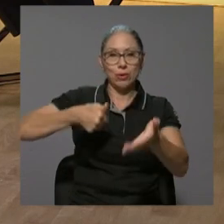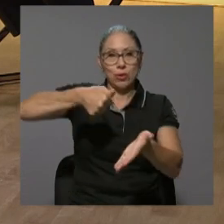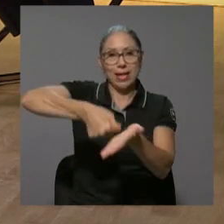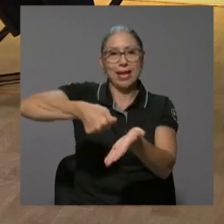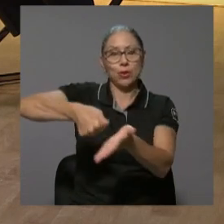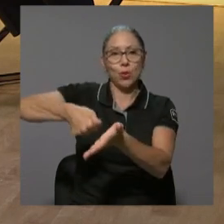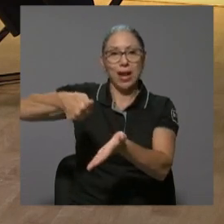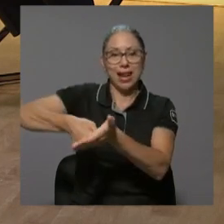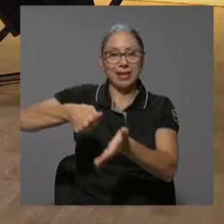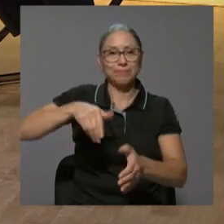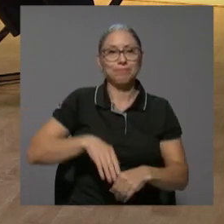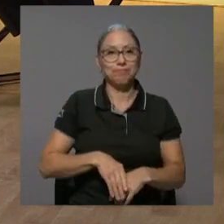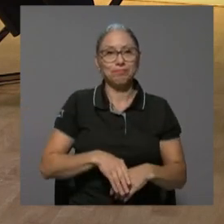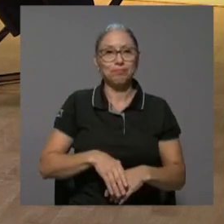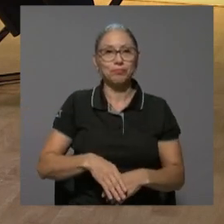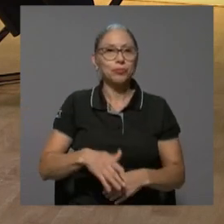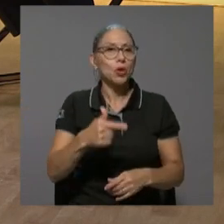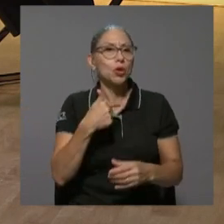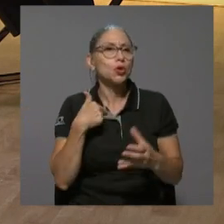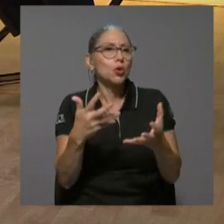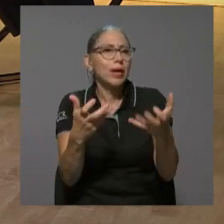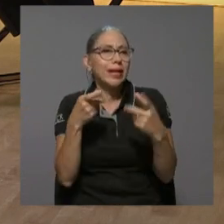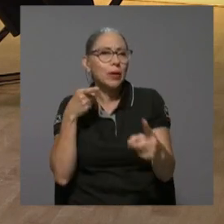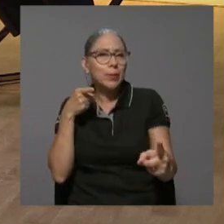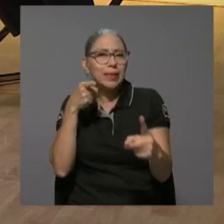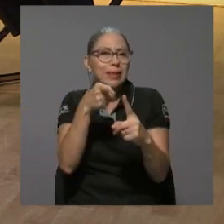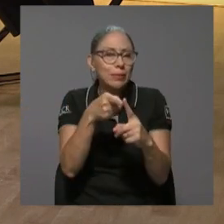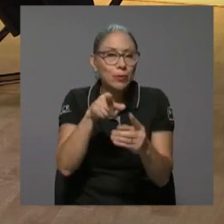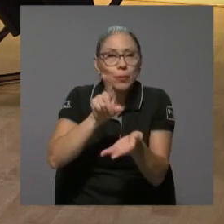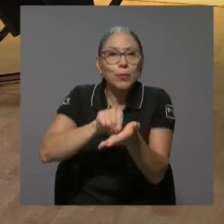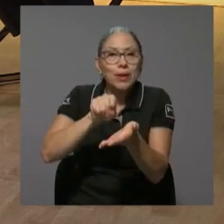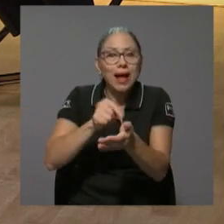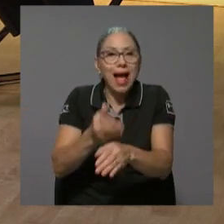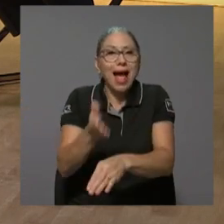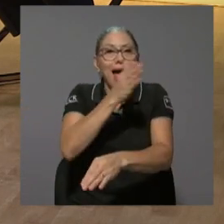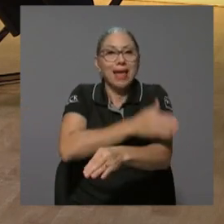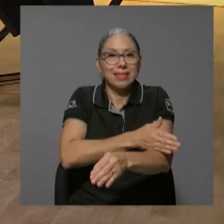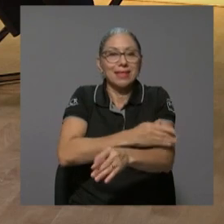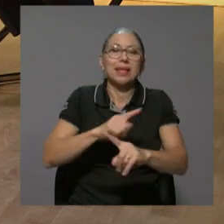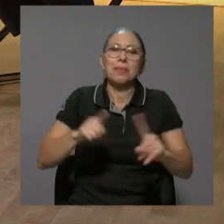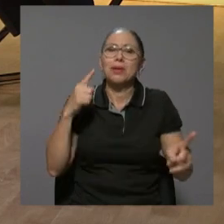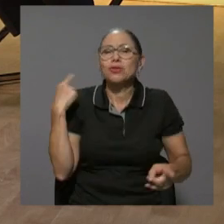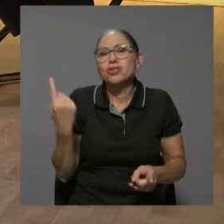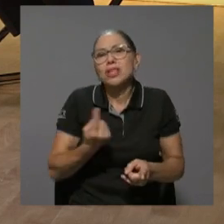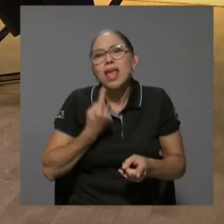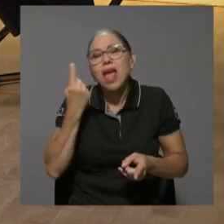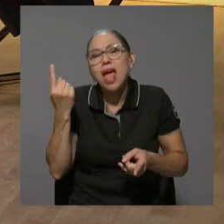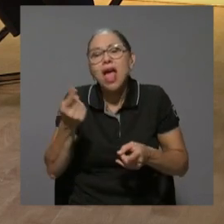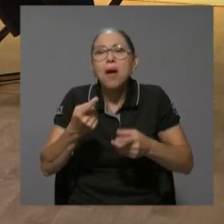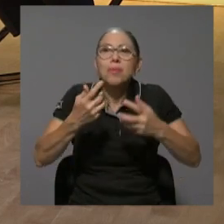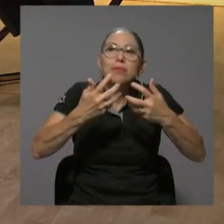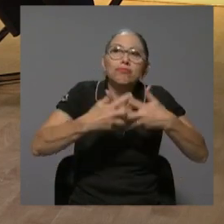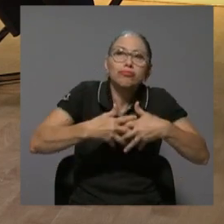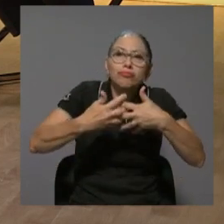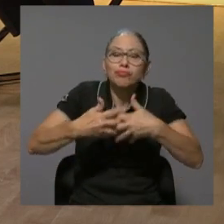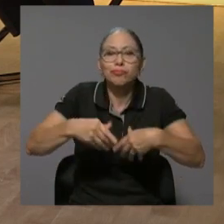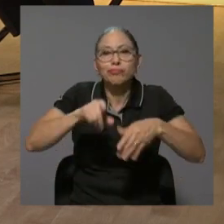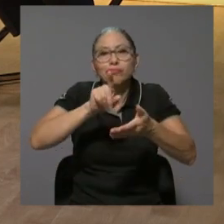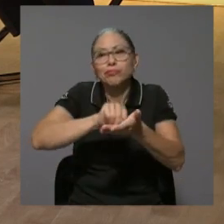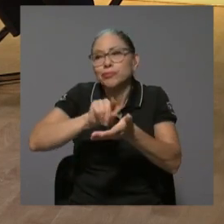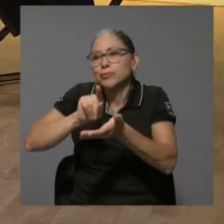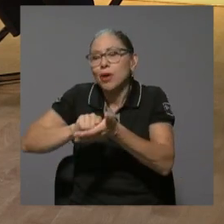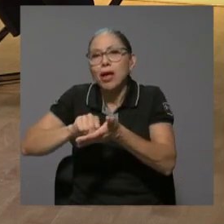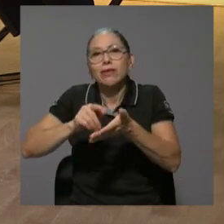electoral. La intención mía era que saliera antes, pero siempre hay retrasos de imprenta, etc. Yo